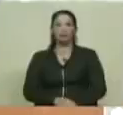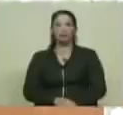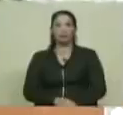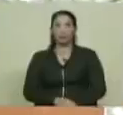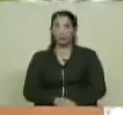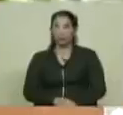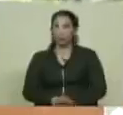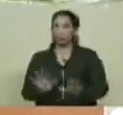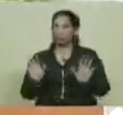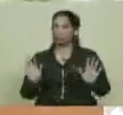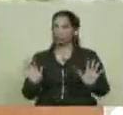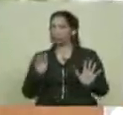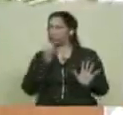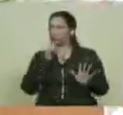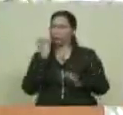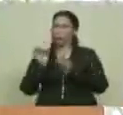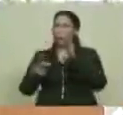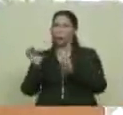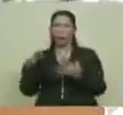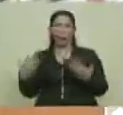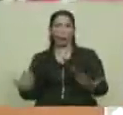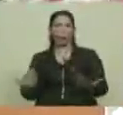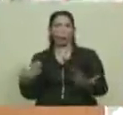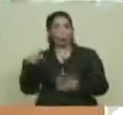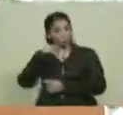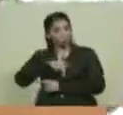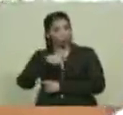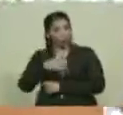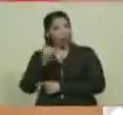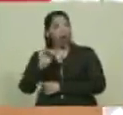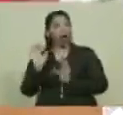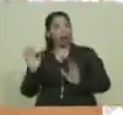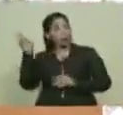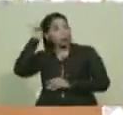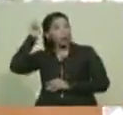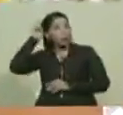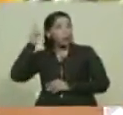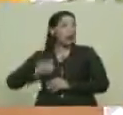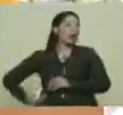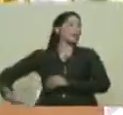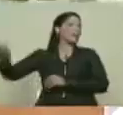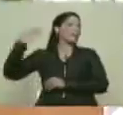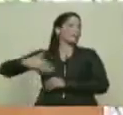¿verdad? Porque aquí había hermanos indígenas hace 1000 años.